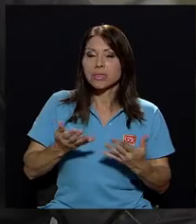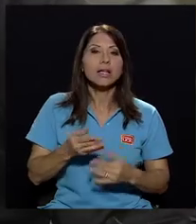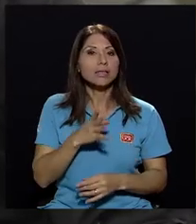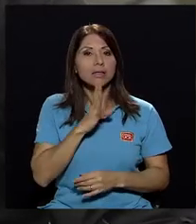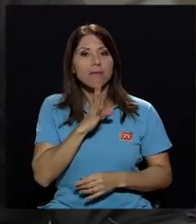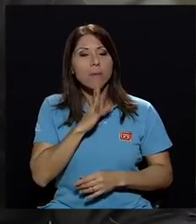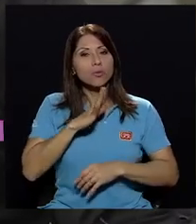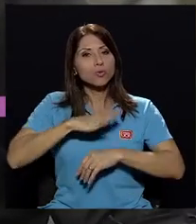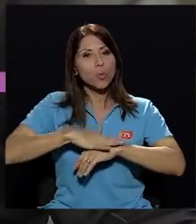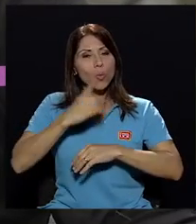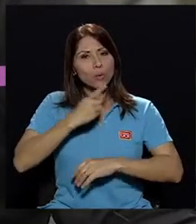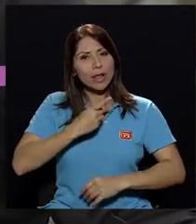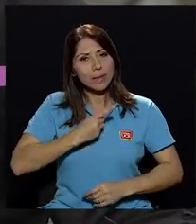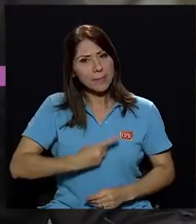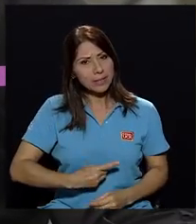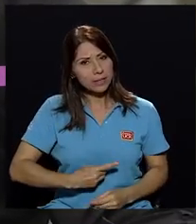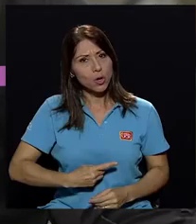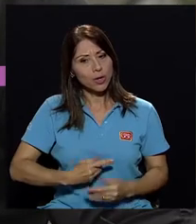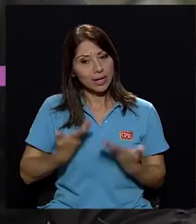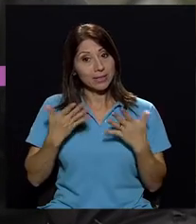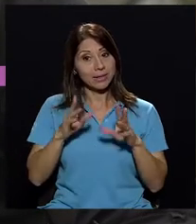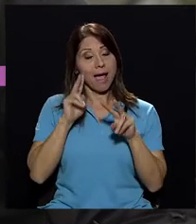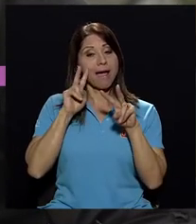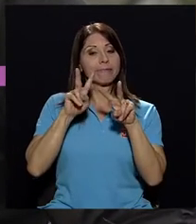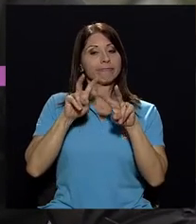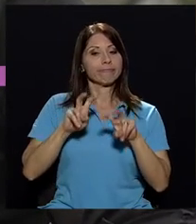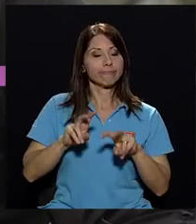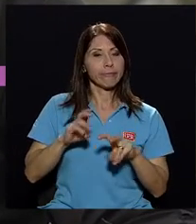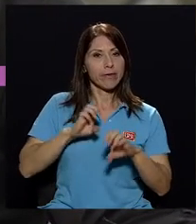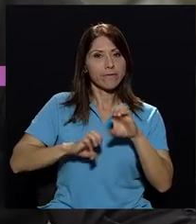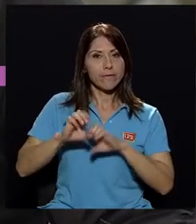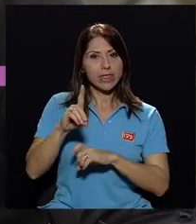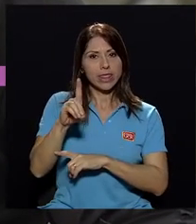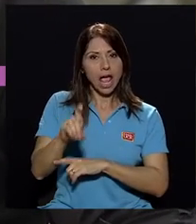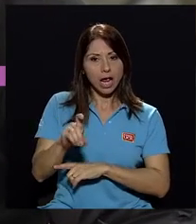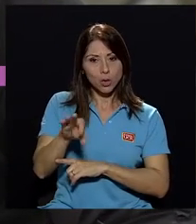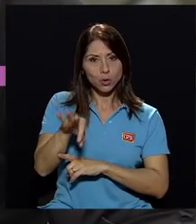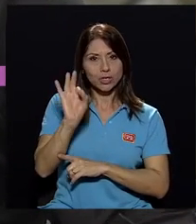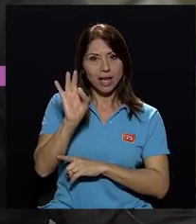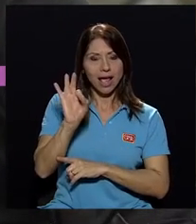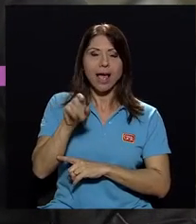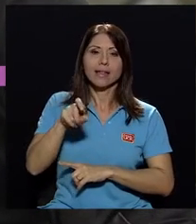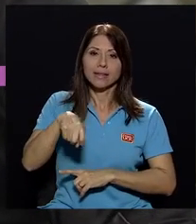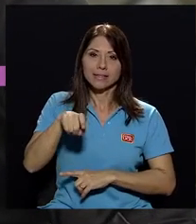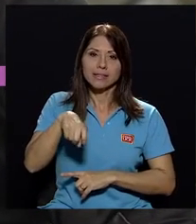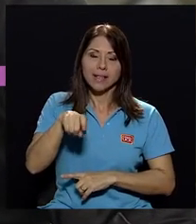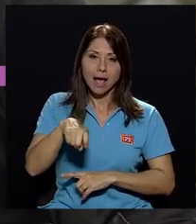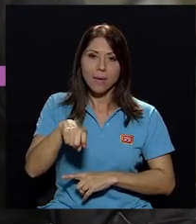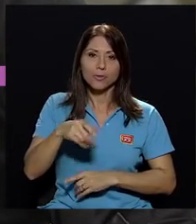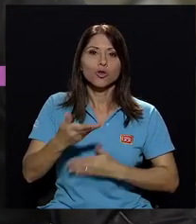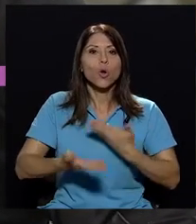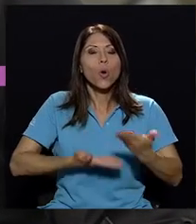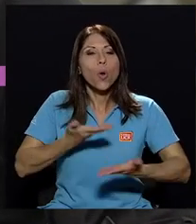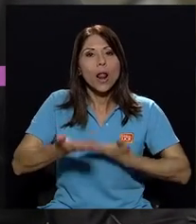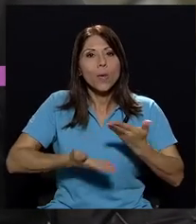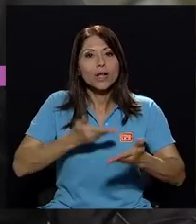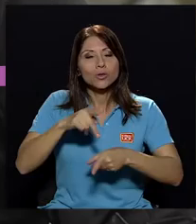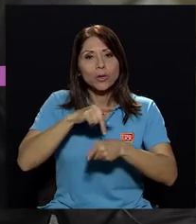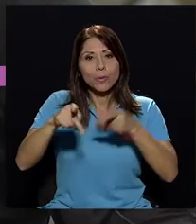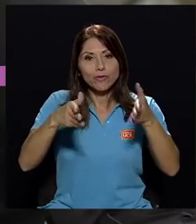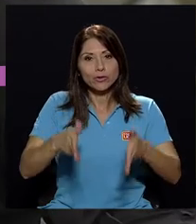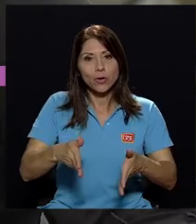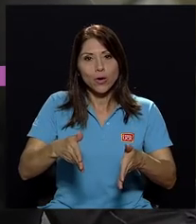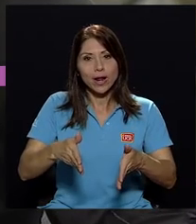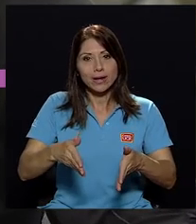Si hablamos de una depresión diagnosticada, necesitamos la colaboración de